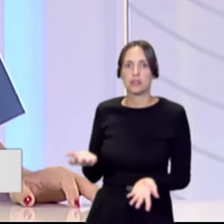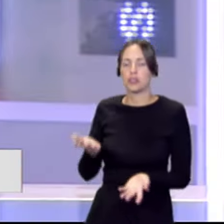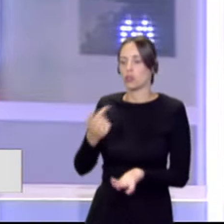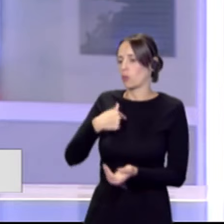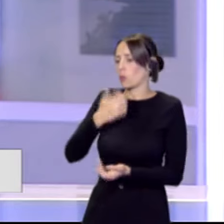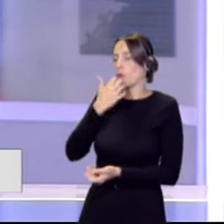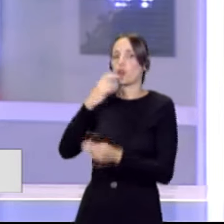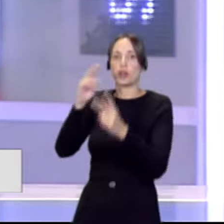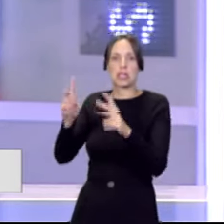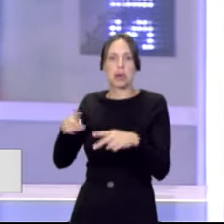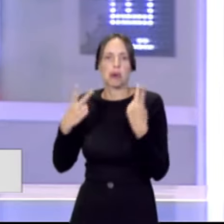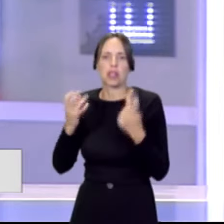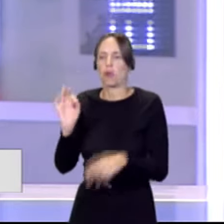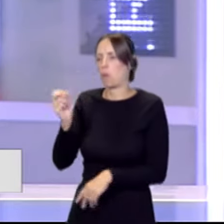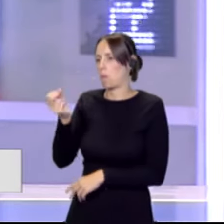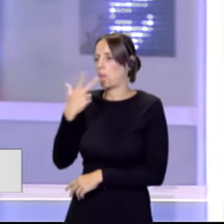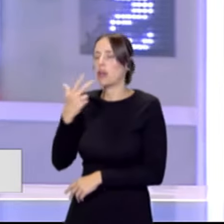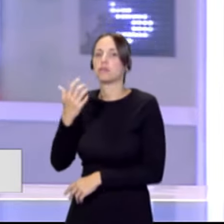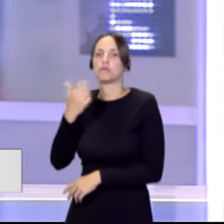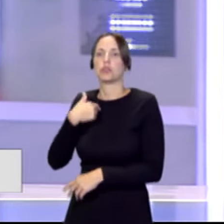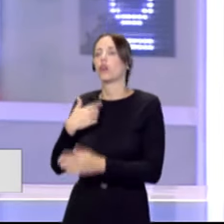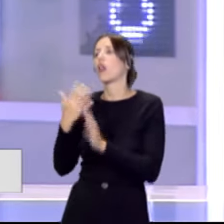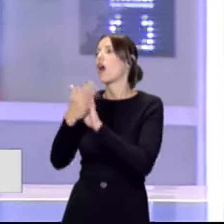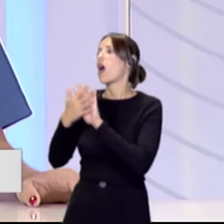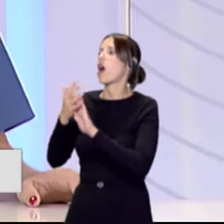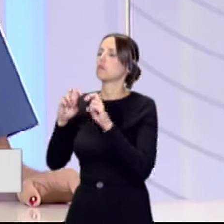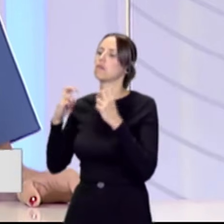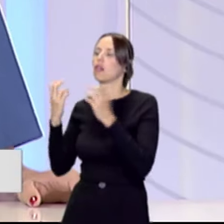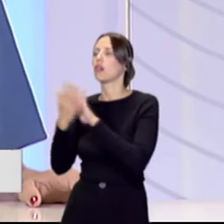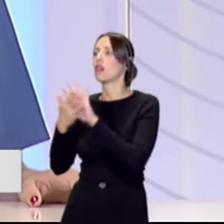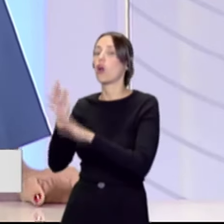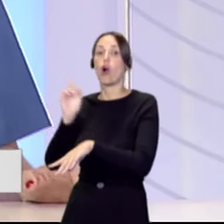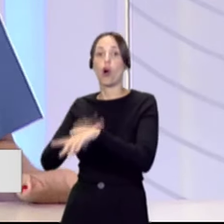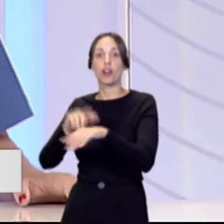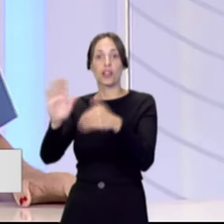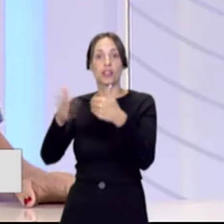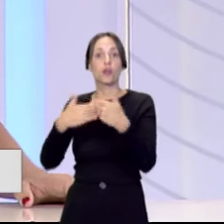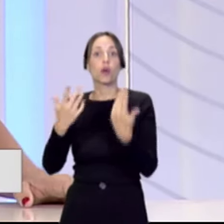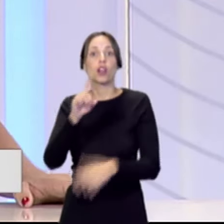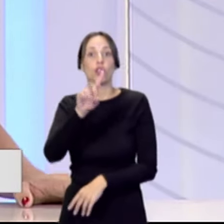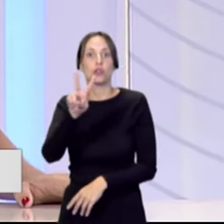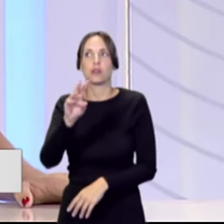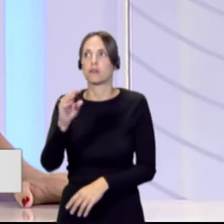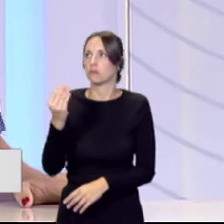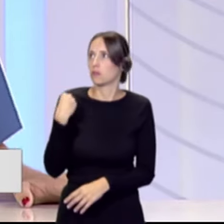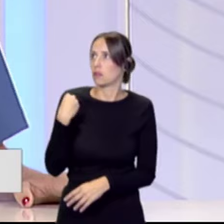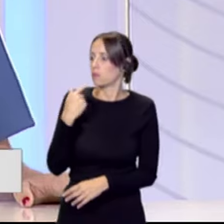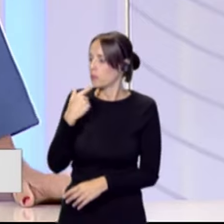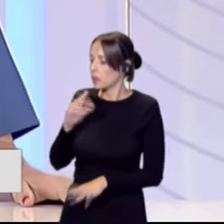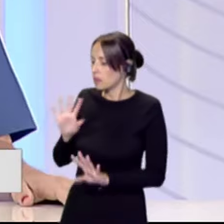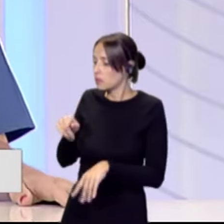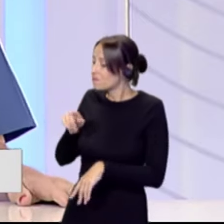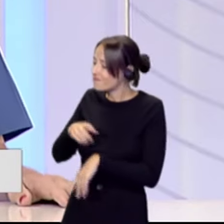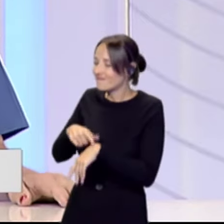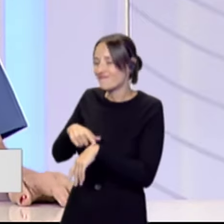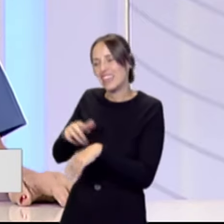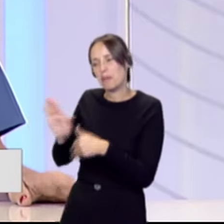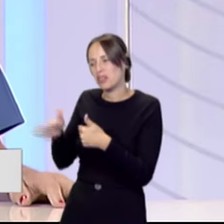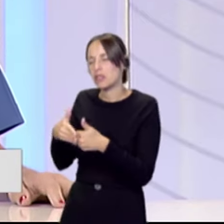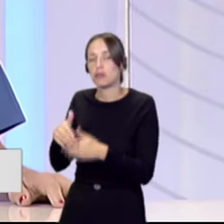en un restaurante, lo que sea, si la hora de cierre es a las 12, que venga y me diga, mira, vamos a cerrar. Yo me voy. Mira, esto que